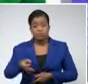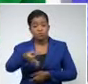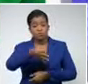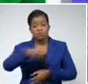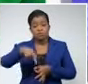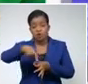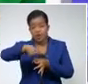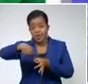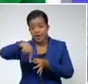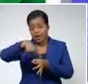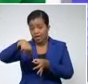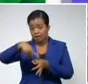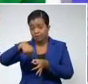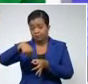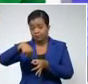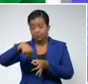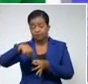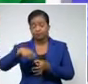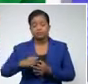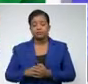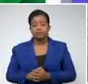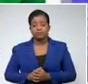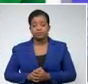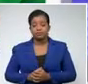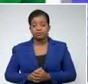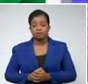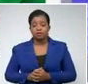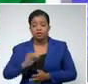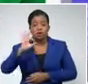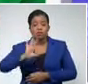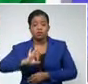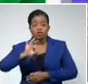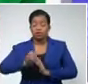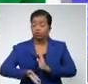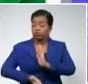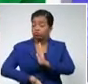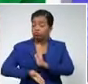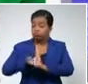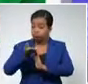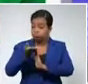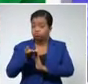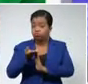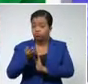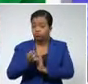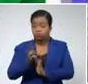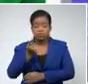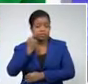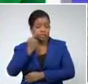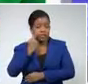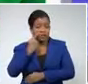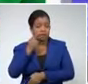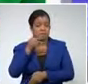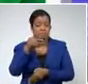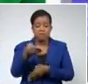Juventud que han tenido unas tasas más elevadas, que mantienen unas tasas elevadas. Hemos visto la evolución y